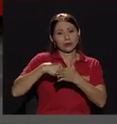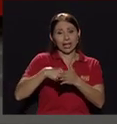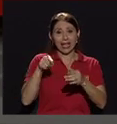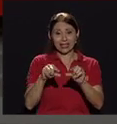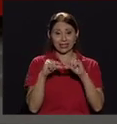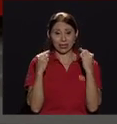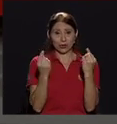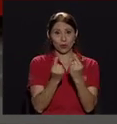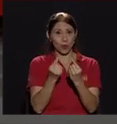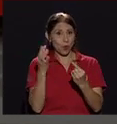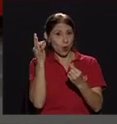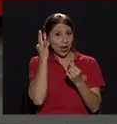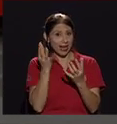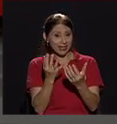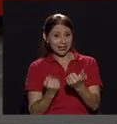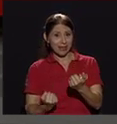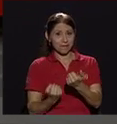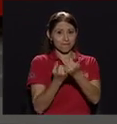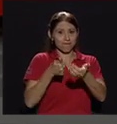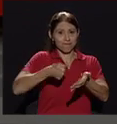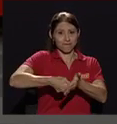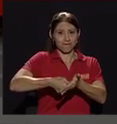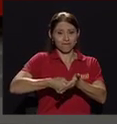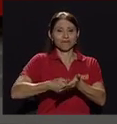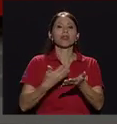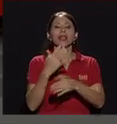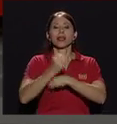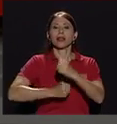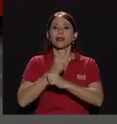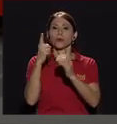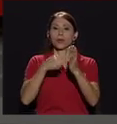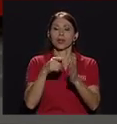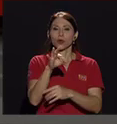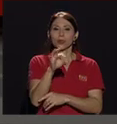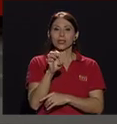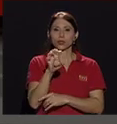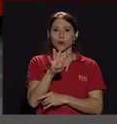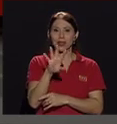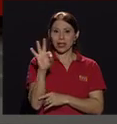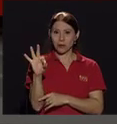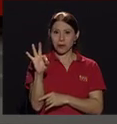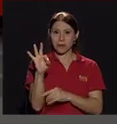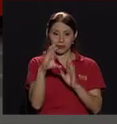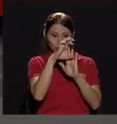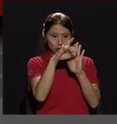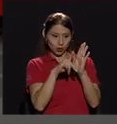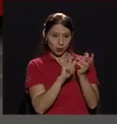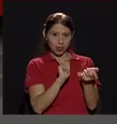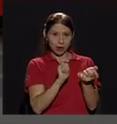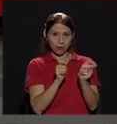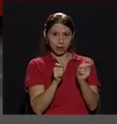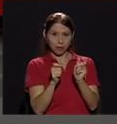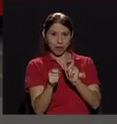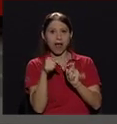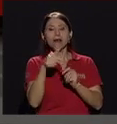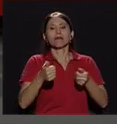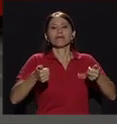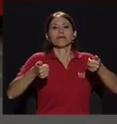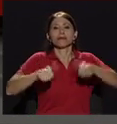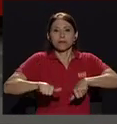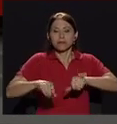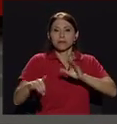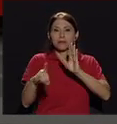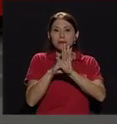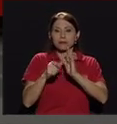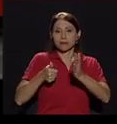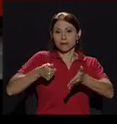mujeres sufragistas, es que en 1949, en las reformas constitucionales, se aprueba el derecho al